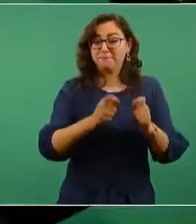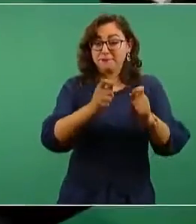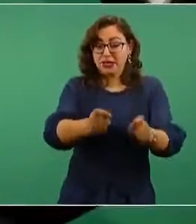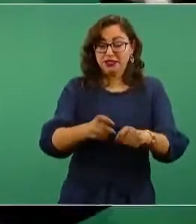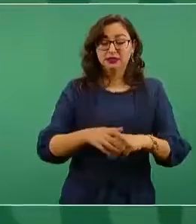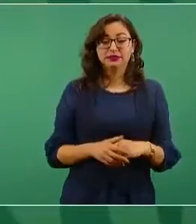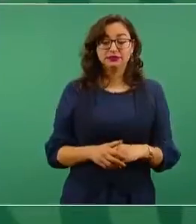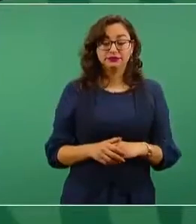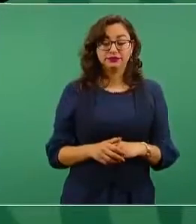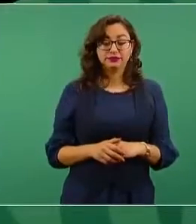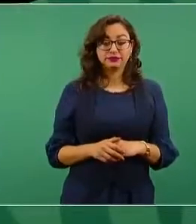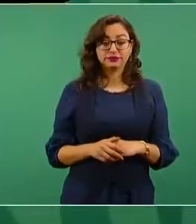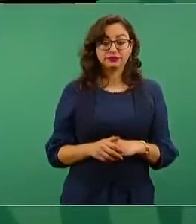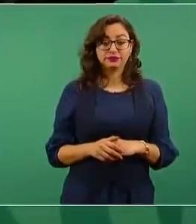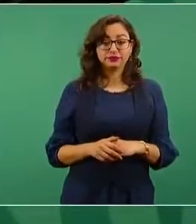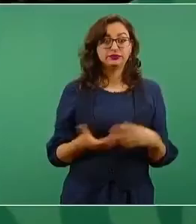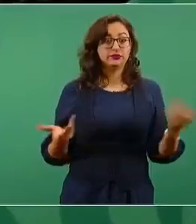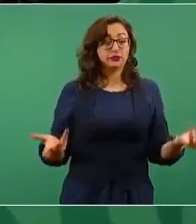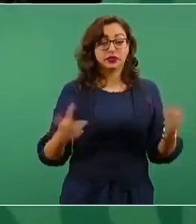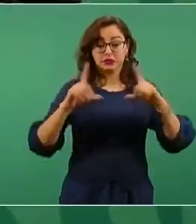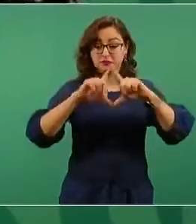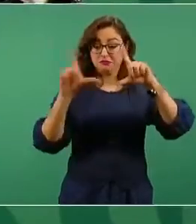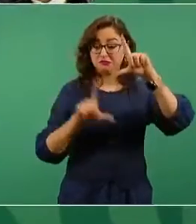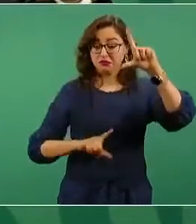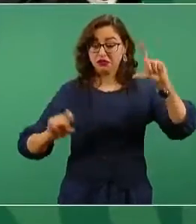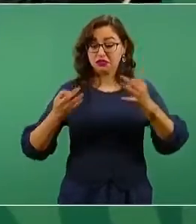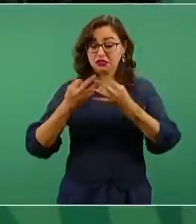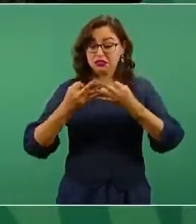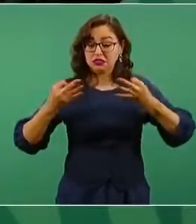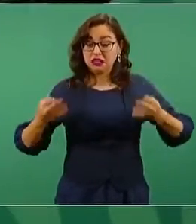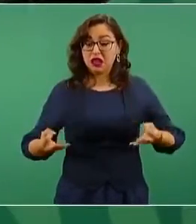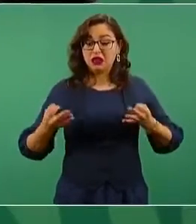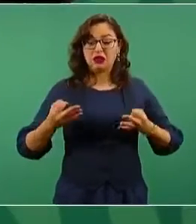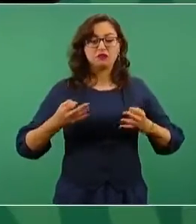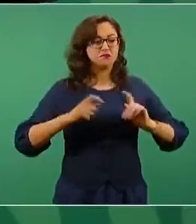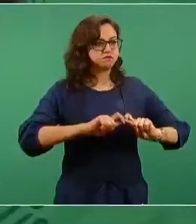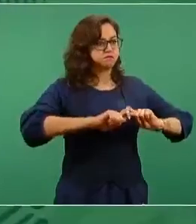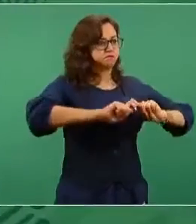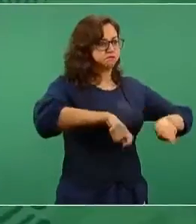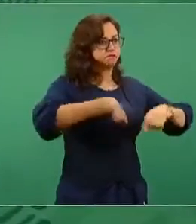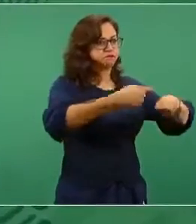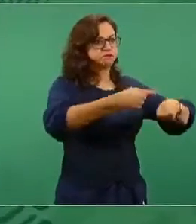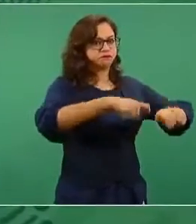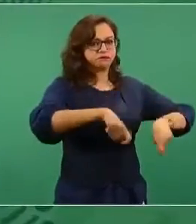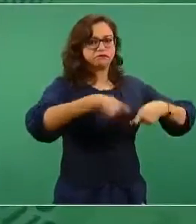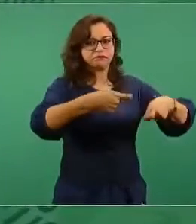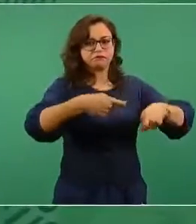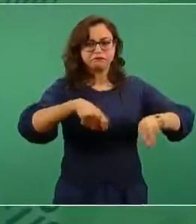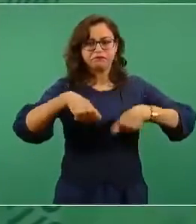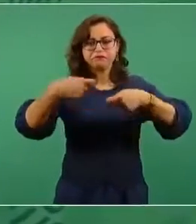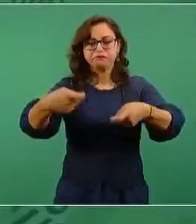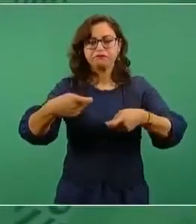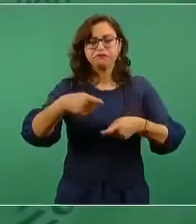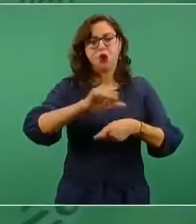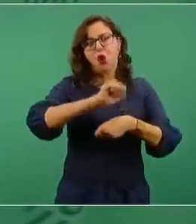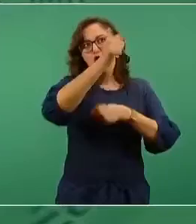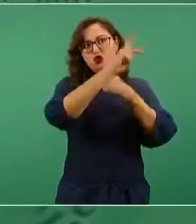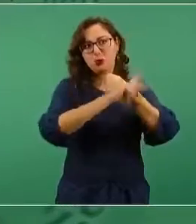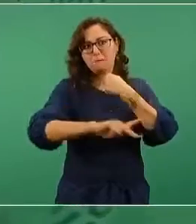repartieron áreas del territorio nacional a empresas, sobre todo